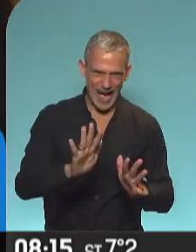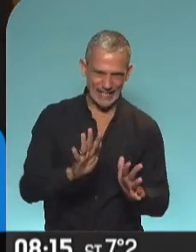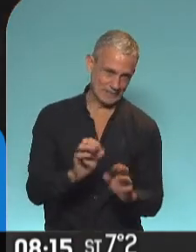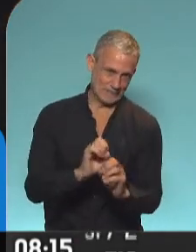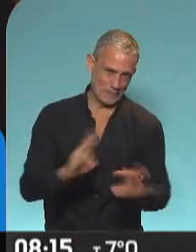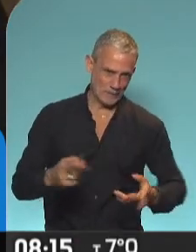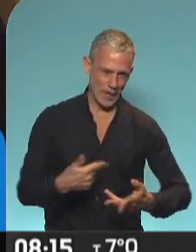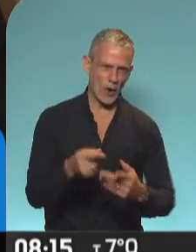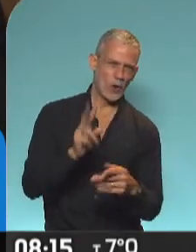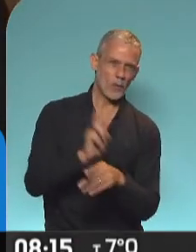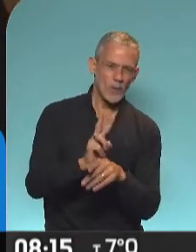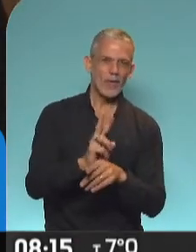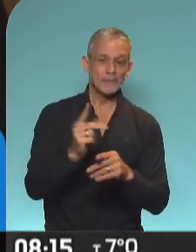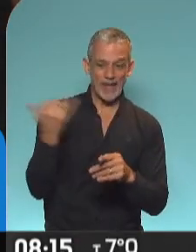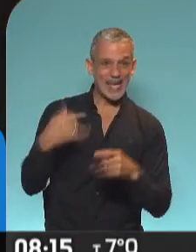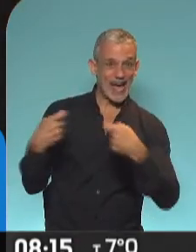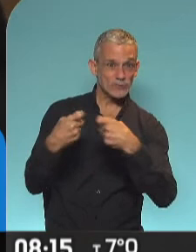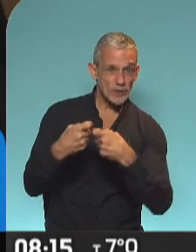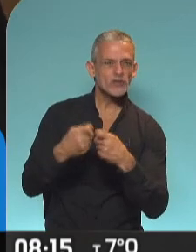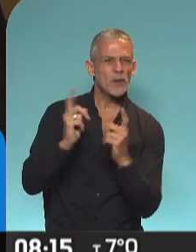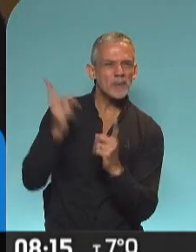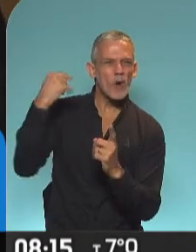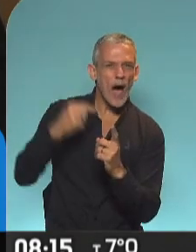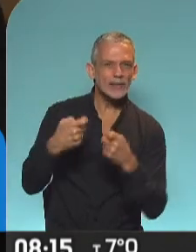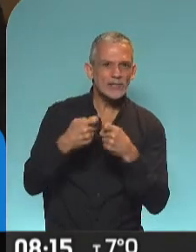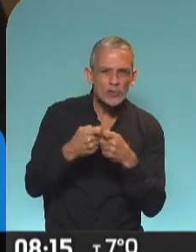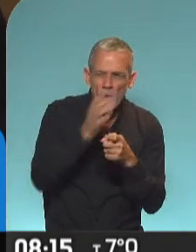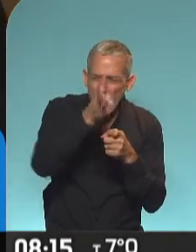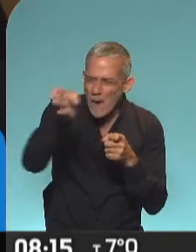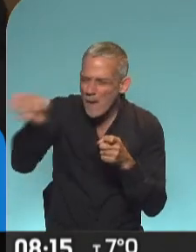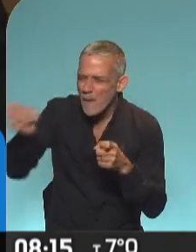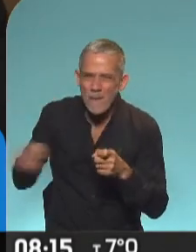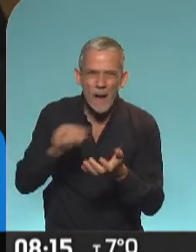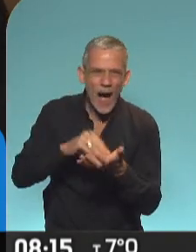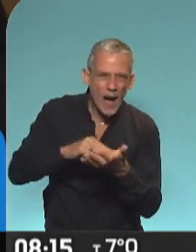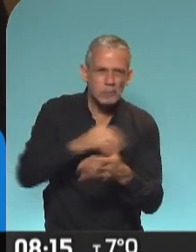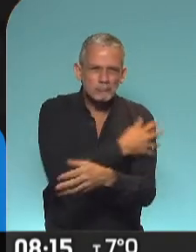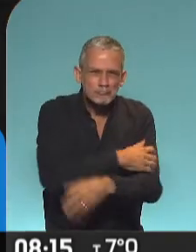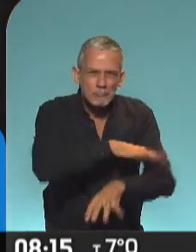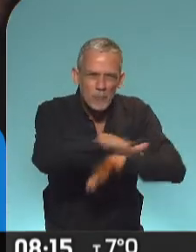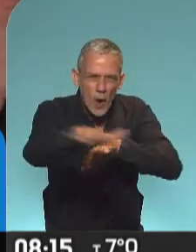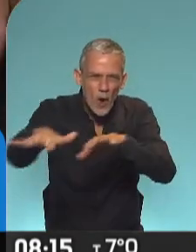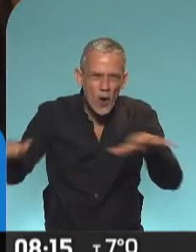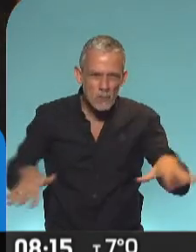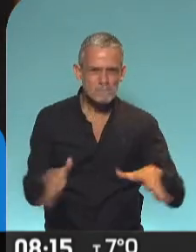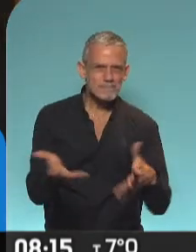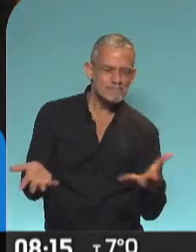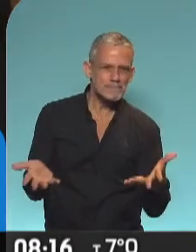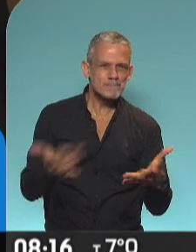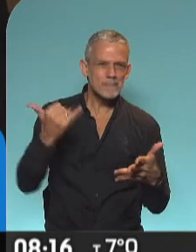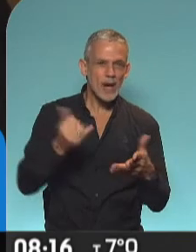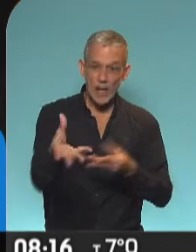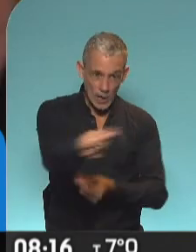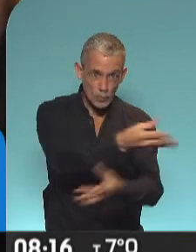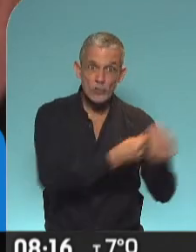cuidarse, cuando hubo organizaciones territoriales, cuando se trabajó, uno puede observar que hubo mayor intento de construir relaciones de cooperación